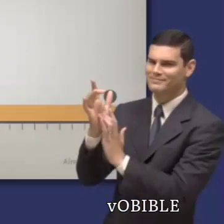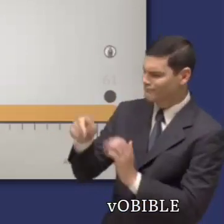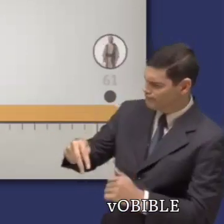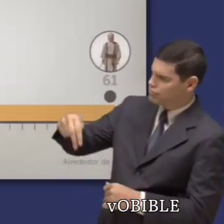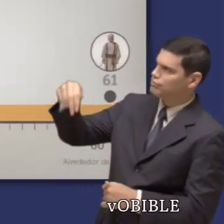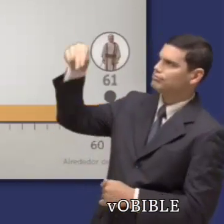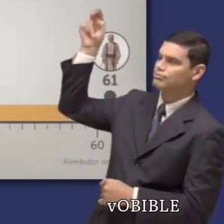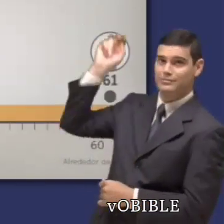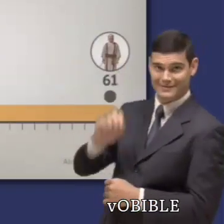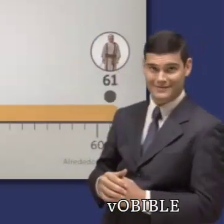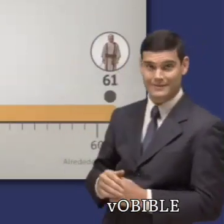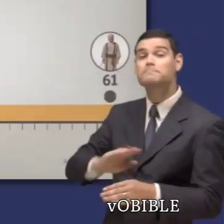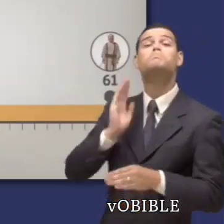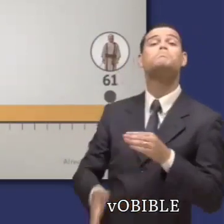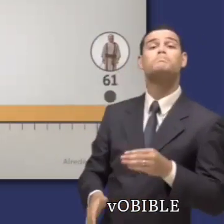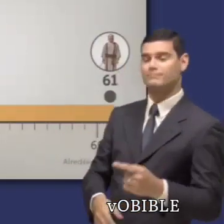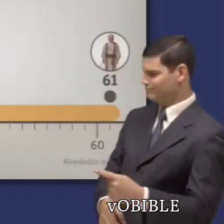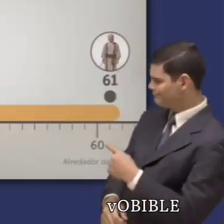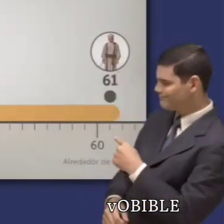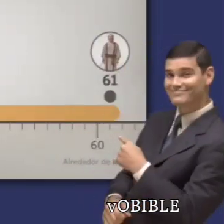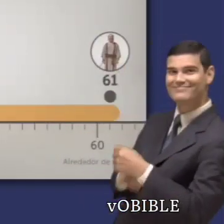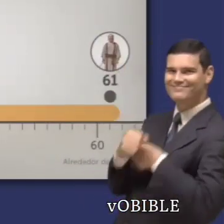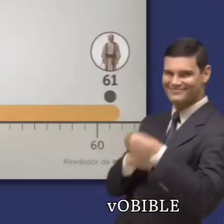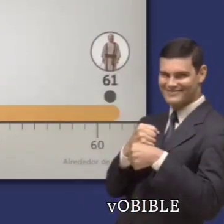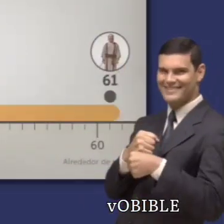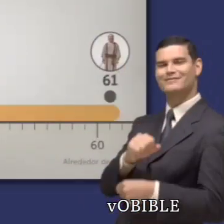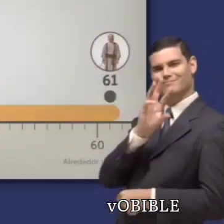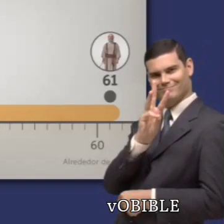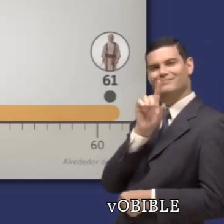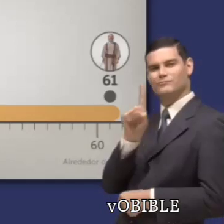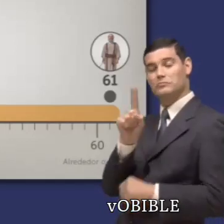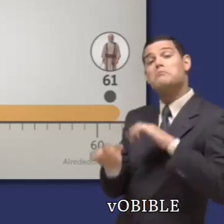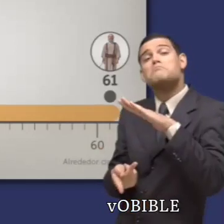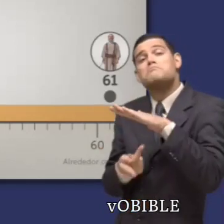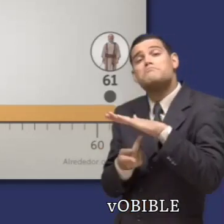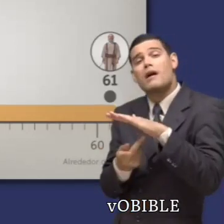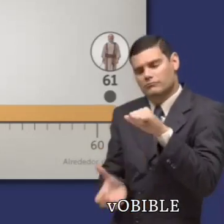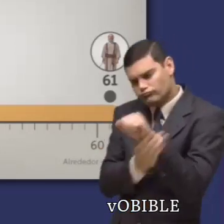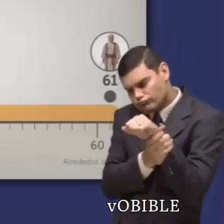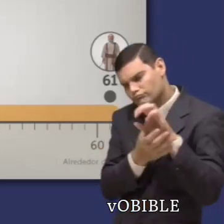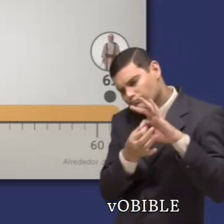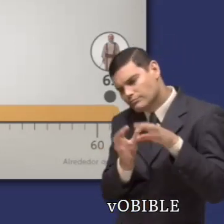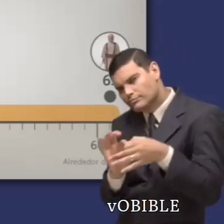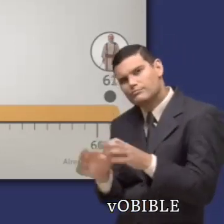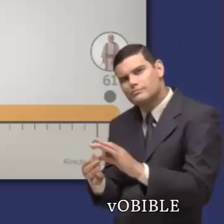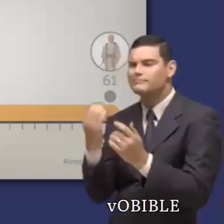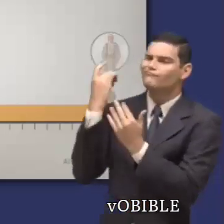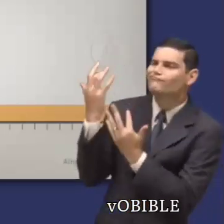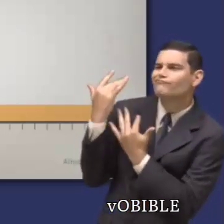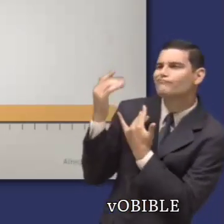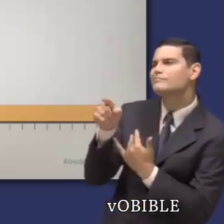y termina en el 61, cuando Pablo está en Roma bajo arresto domiciliario esperando el resultado de su apelación a